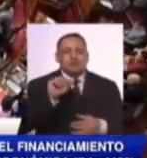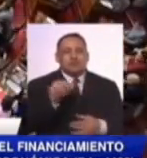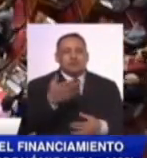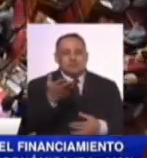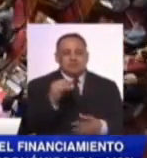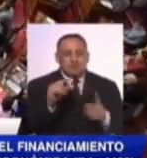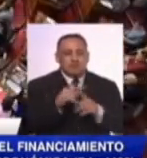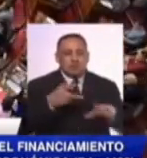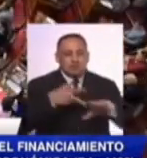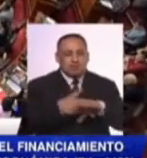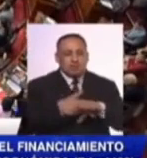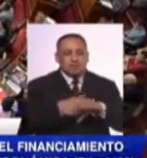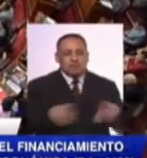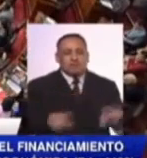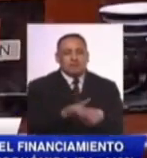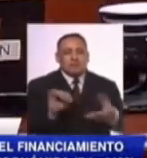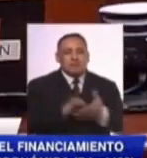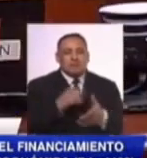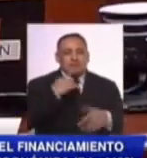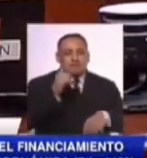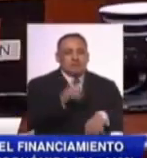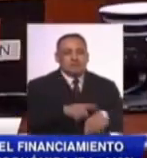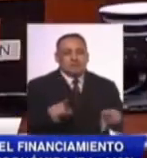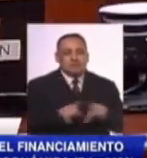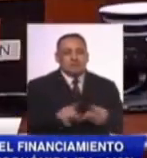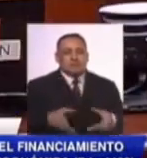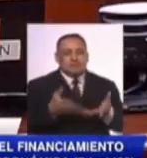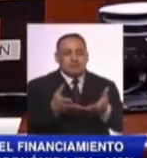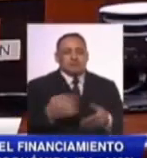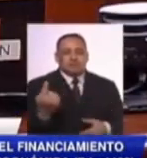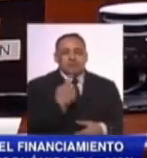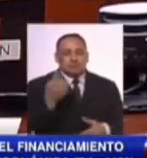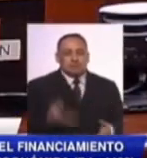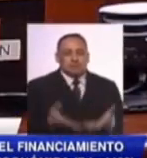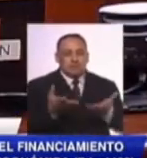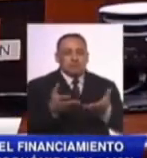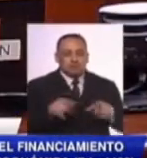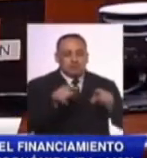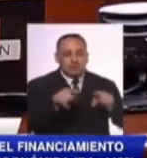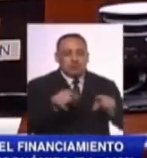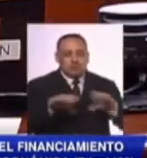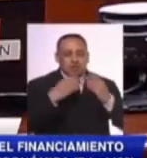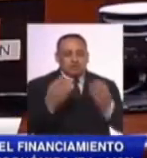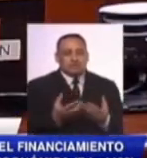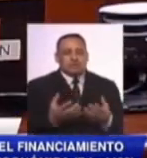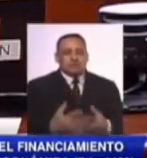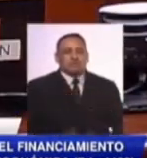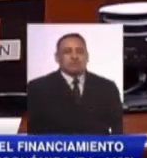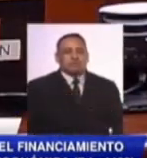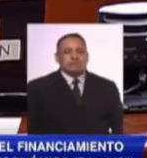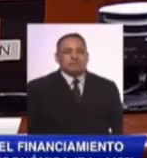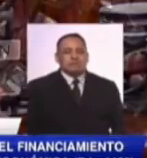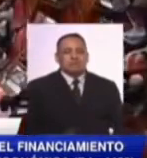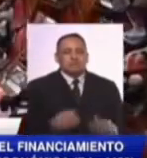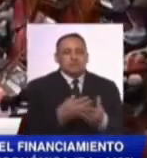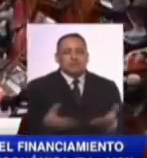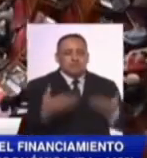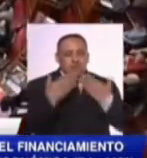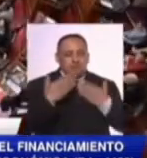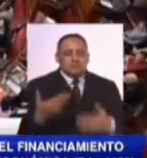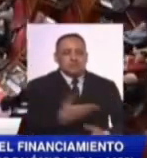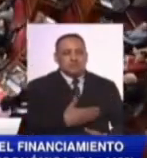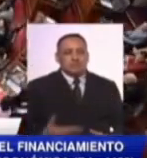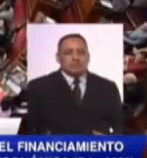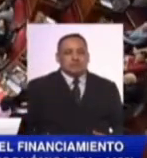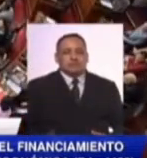lo ha... Exactamente. Y de ahí se lo pasó a Milagro Zaguayo. ¿Por qué no? Porque fue parado en la presidencia del Consejo de Ministros. Este proyecto fue parado,